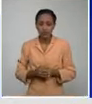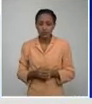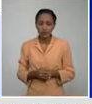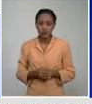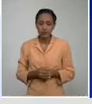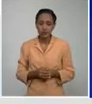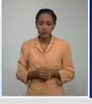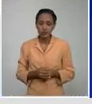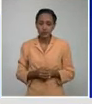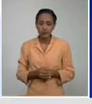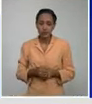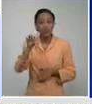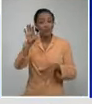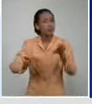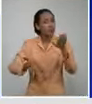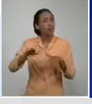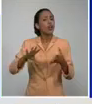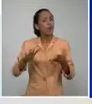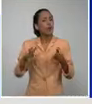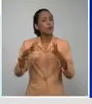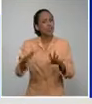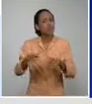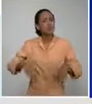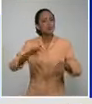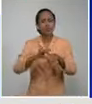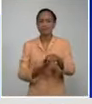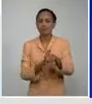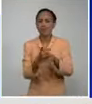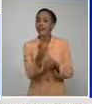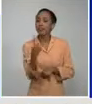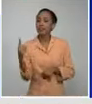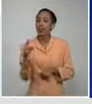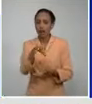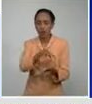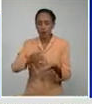dependencia de la complejidad epidemiológica de cada territorio.